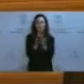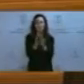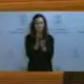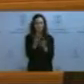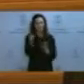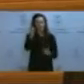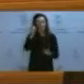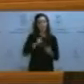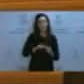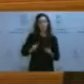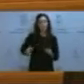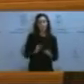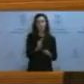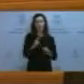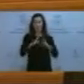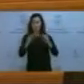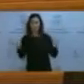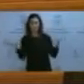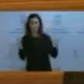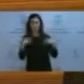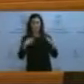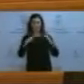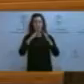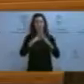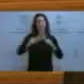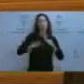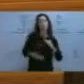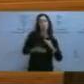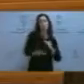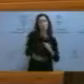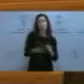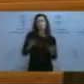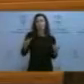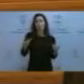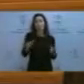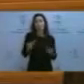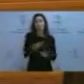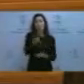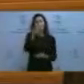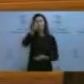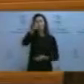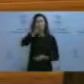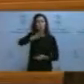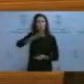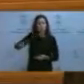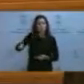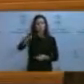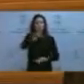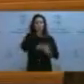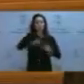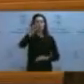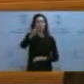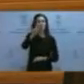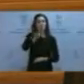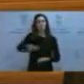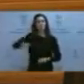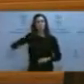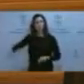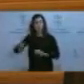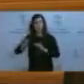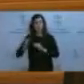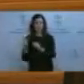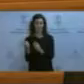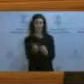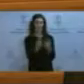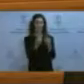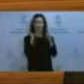falta de financiación con la universidad, barracones, recortes en la escuela rural, problemas con los profesores. Bueno, necesidades que hay en el sistema educativo asturiano y